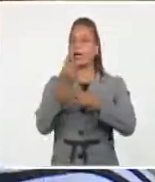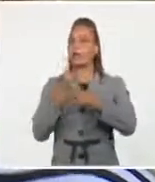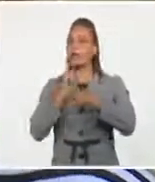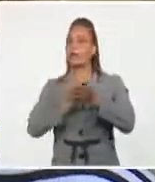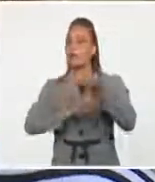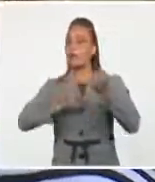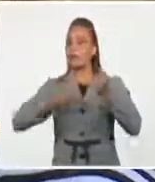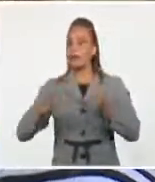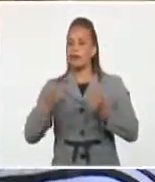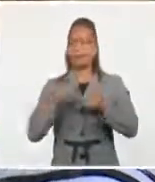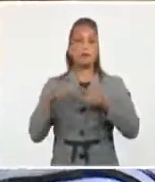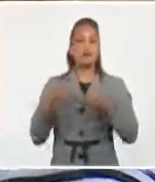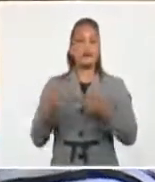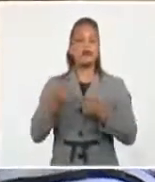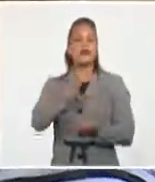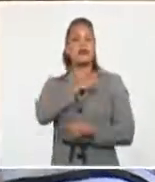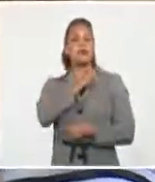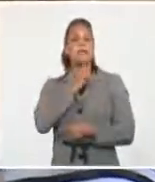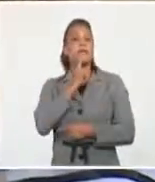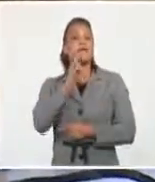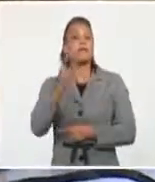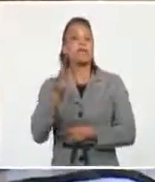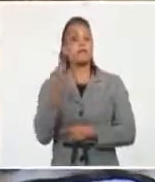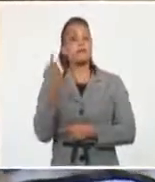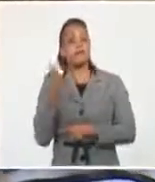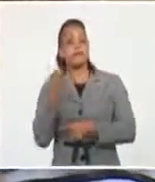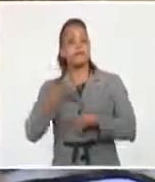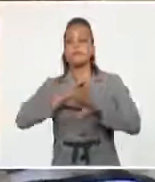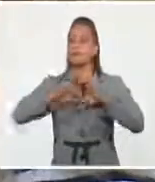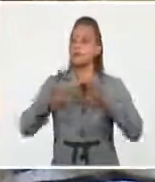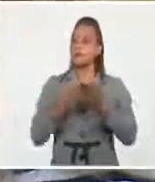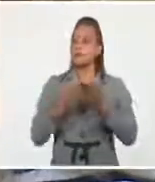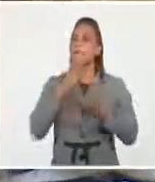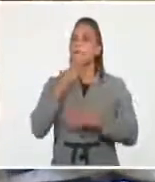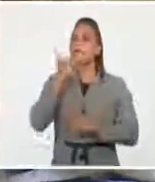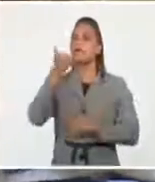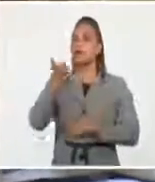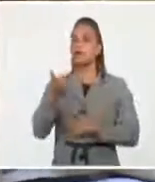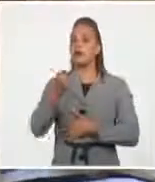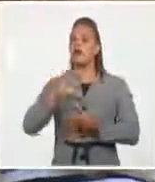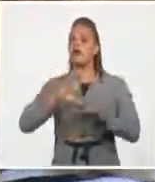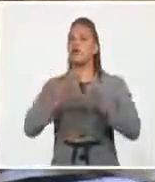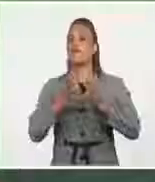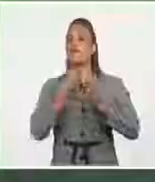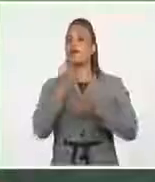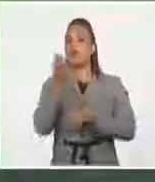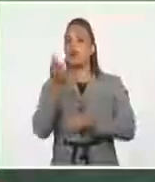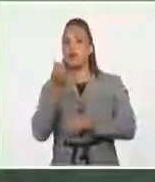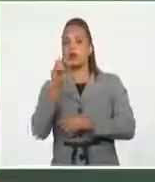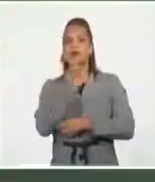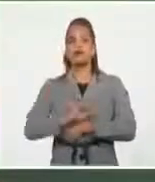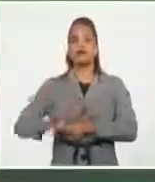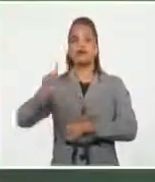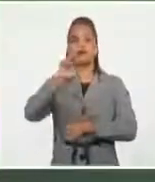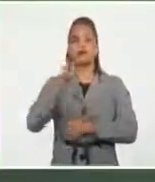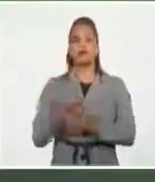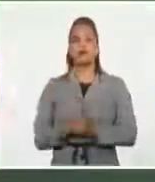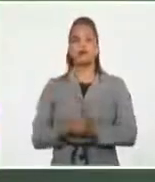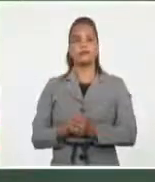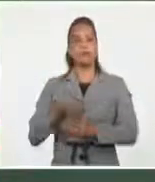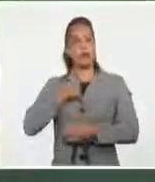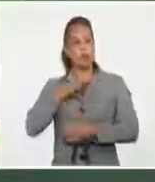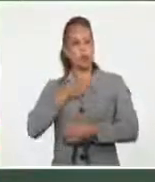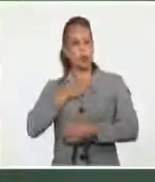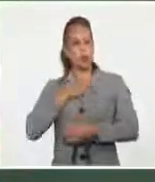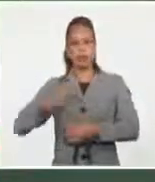territorios para responder a las necesidades que tenemos hoy de mejorar nuestro modelo económico y social. Nos corresponde a nosotros, al